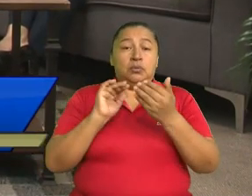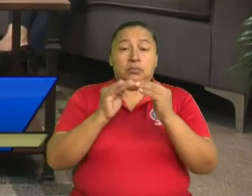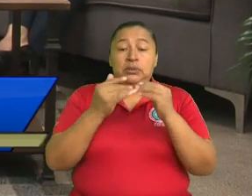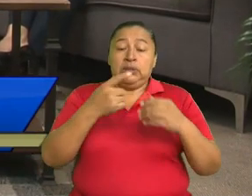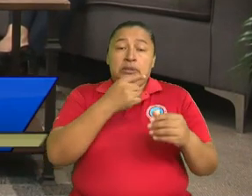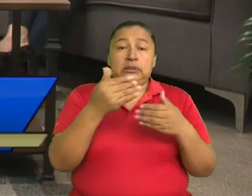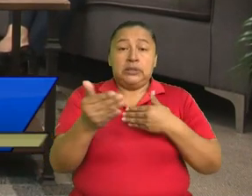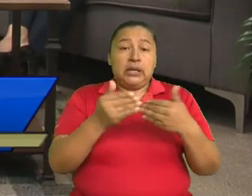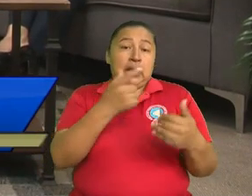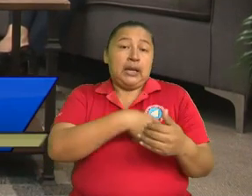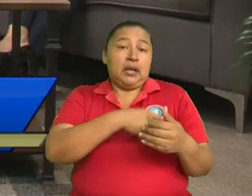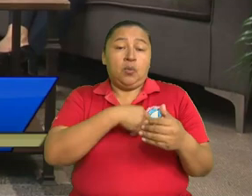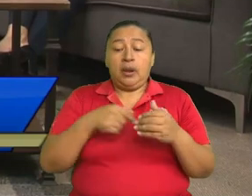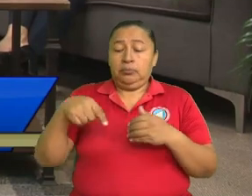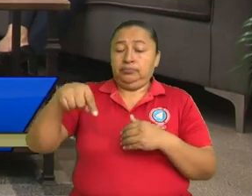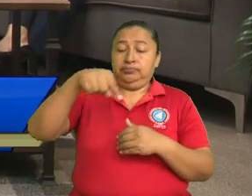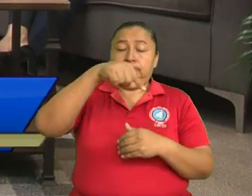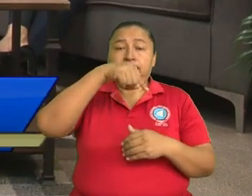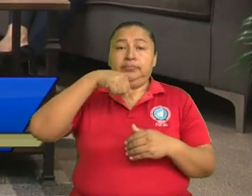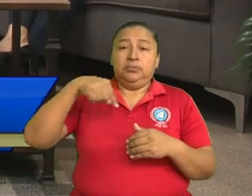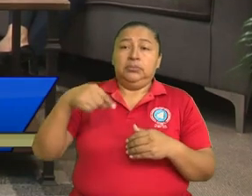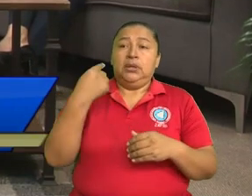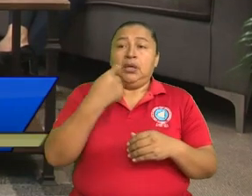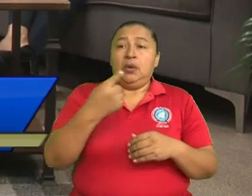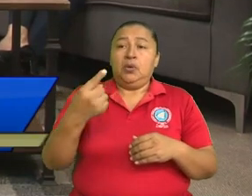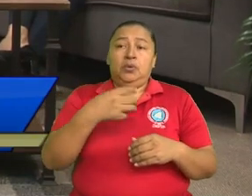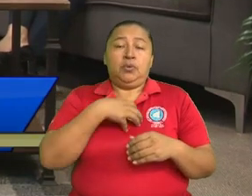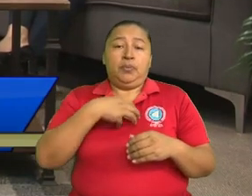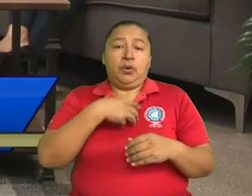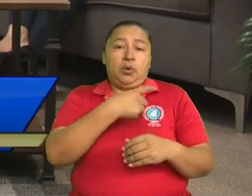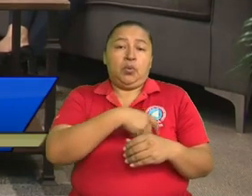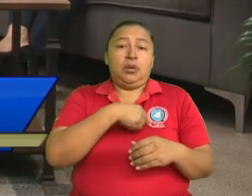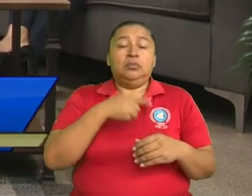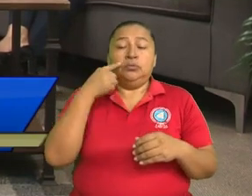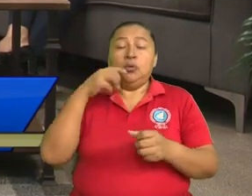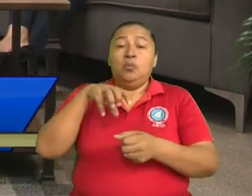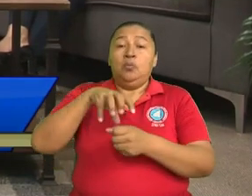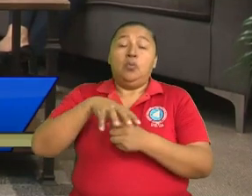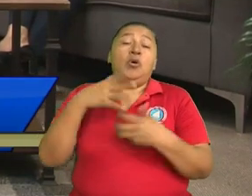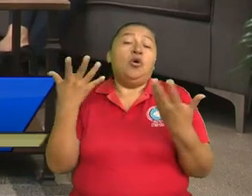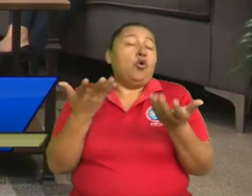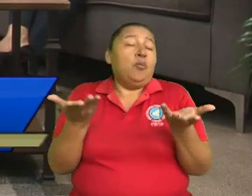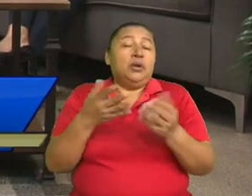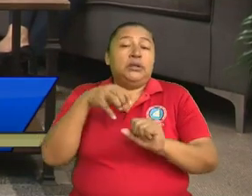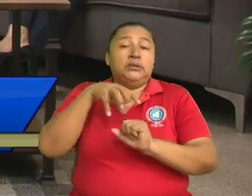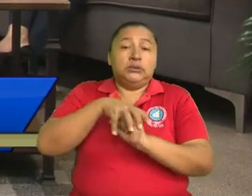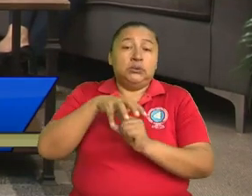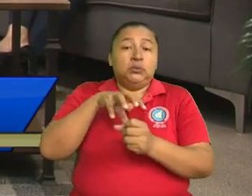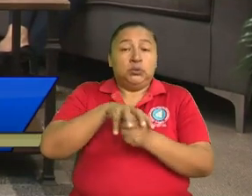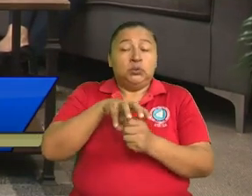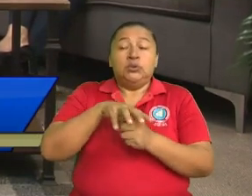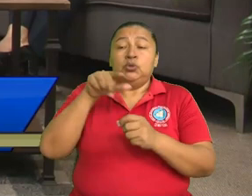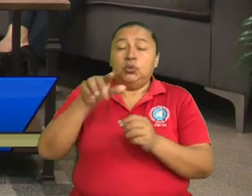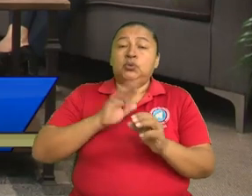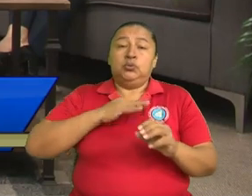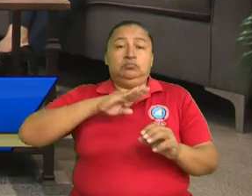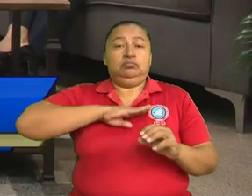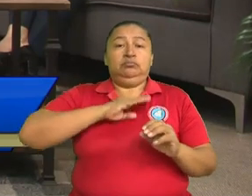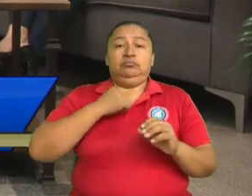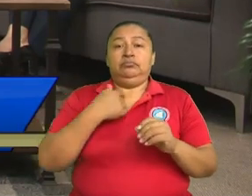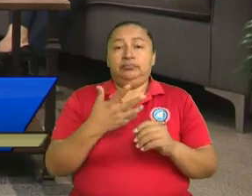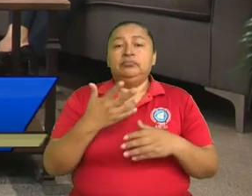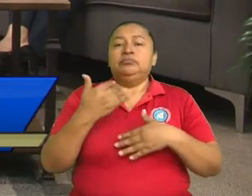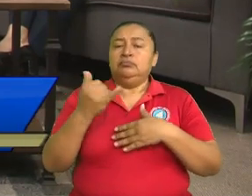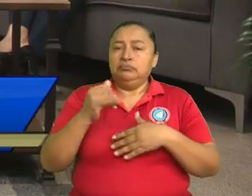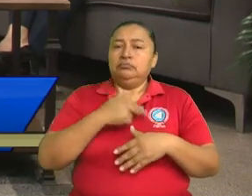los centros de estudio, que cada quien valorara las condiciones que tenían para hacer el inicio de Fiestas Patrias. Entonces,